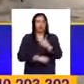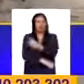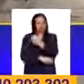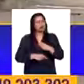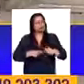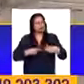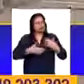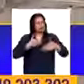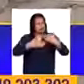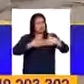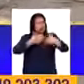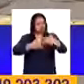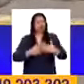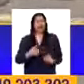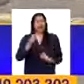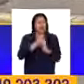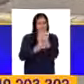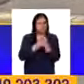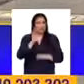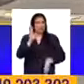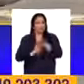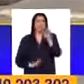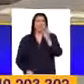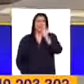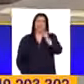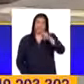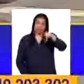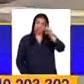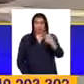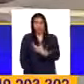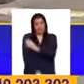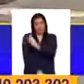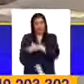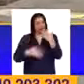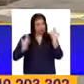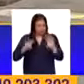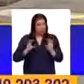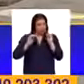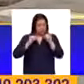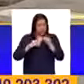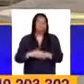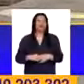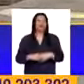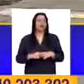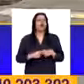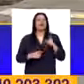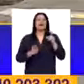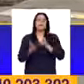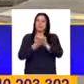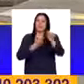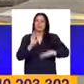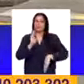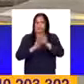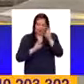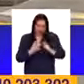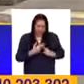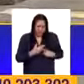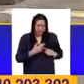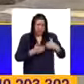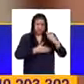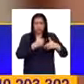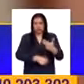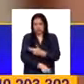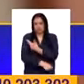avanzando. Tan solo en septiembre, más de 7 millones de vacunas se aplicaron, la cifra mensual más alta desde que se inició el